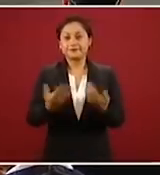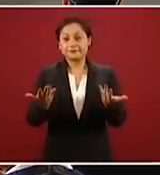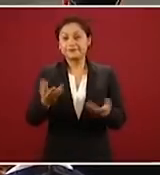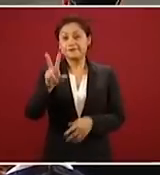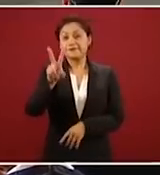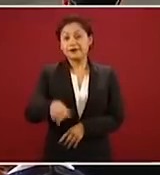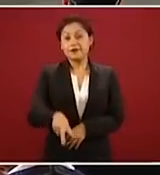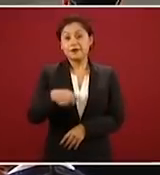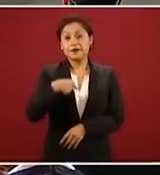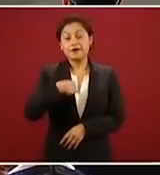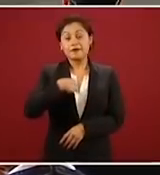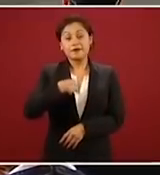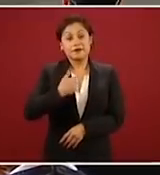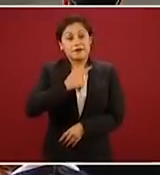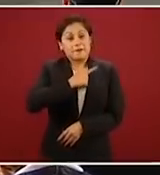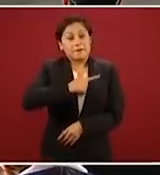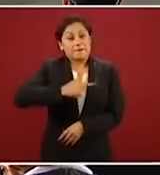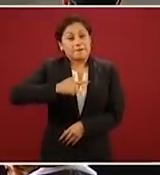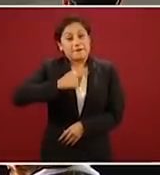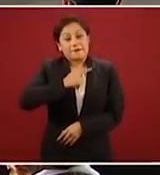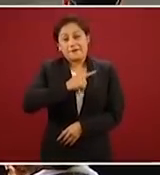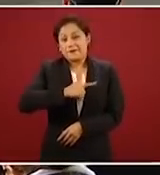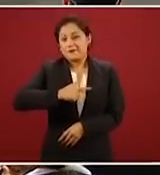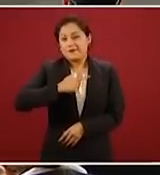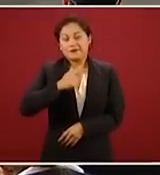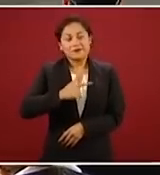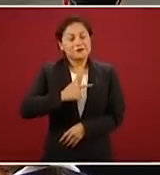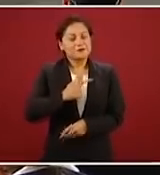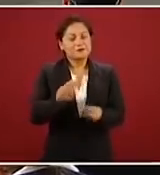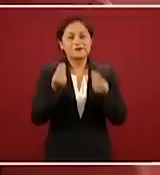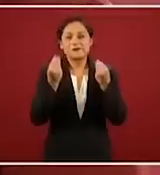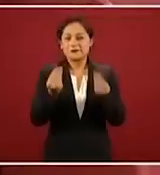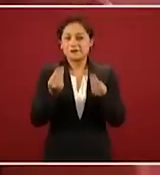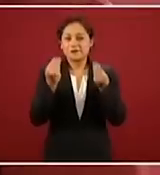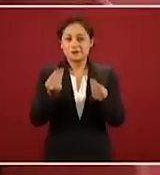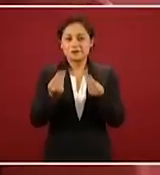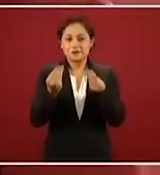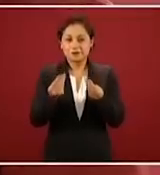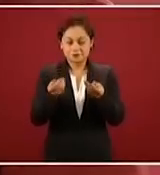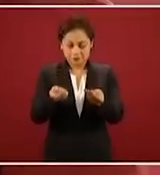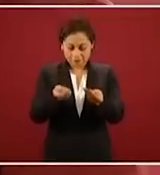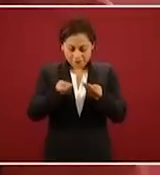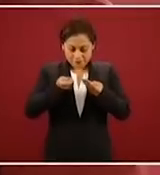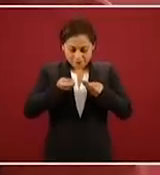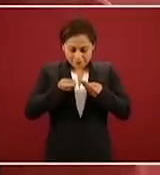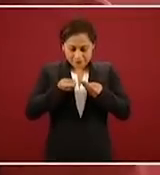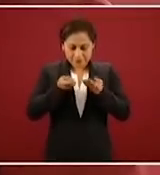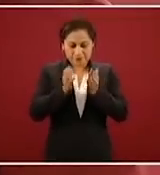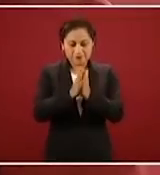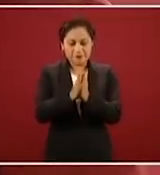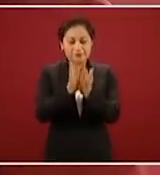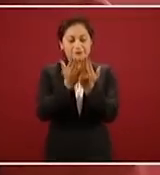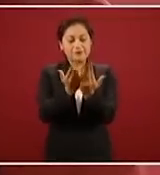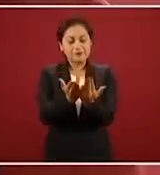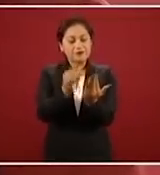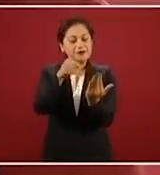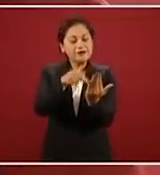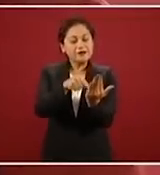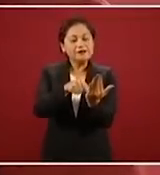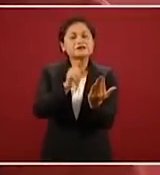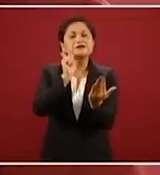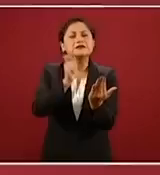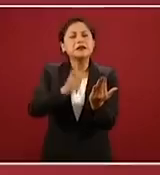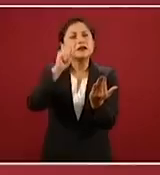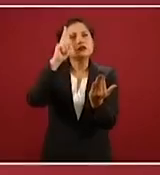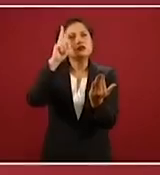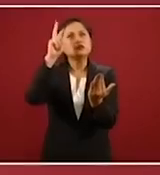precisamente el sueño de la educación, un libro de texto